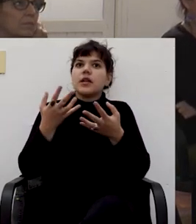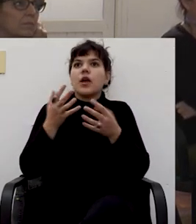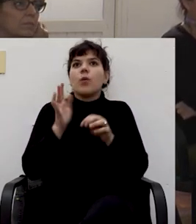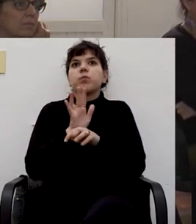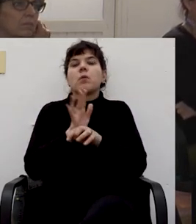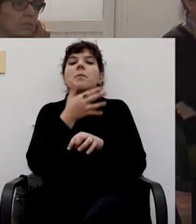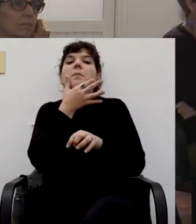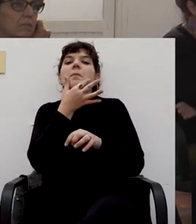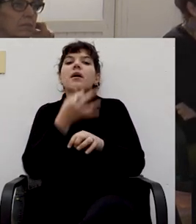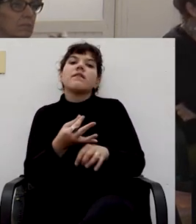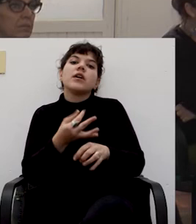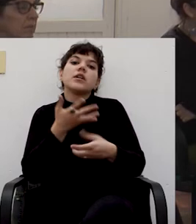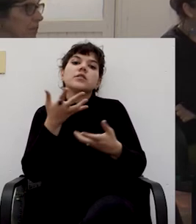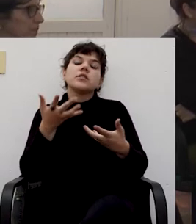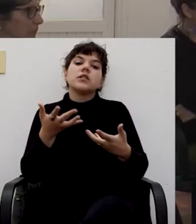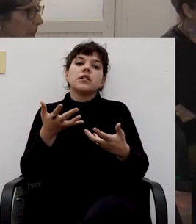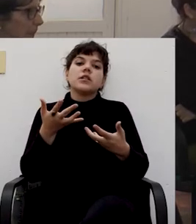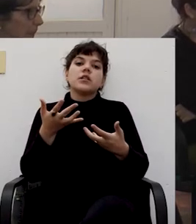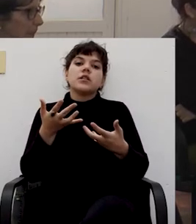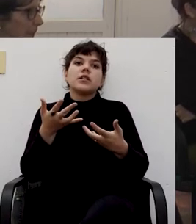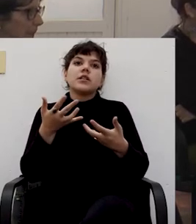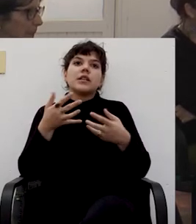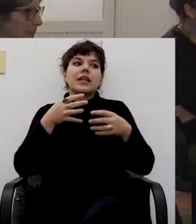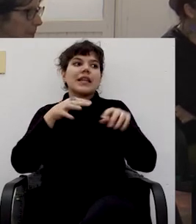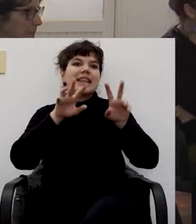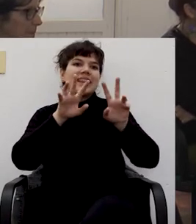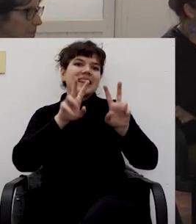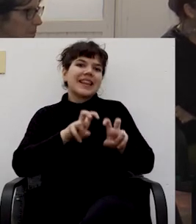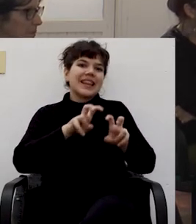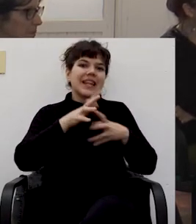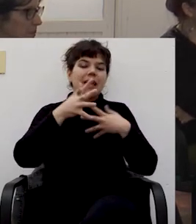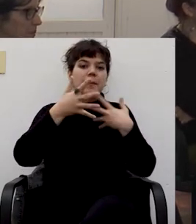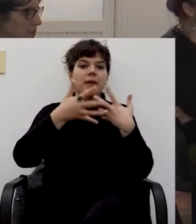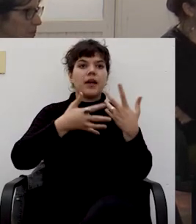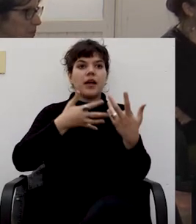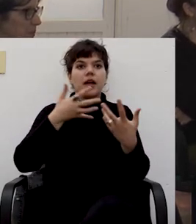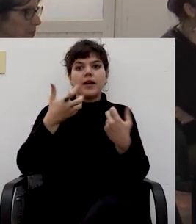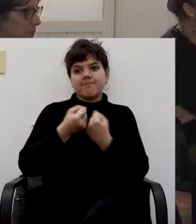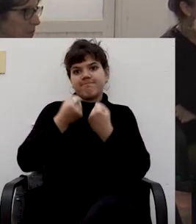fácil, y entre comillas y agarrado con muchas pinzas, pensarlo en términos de extensión.